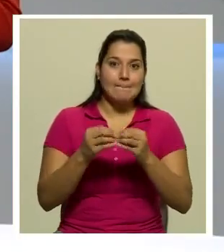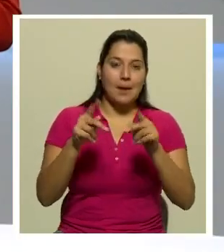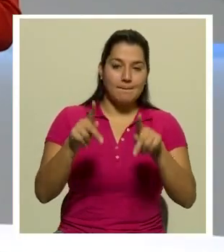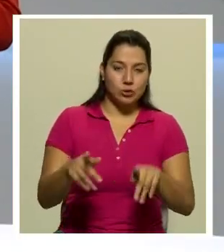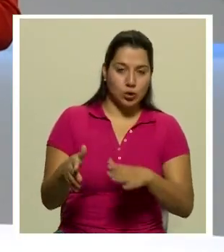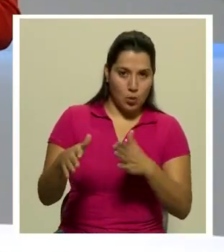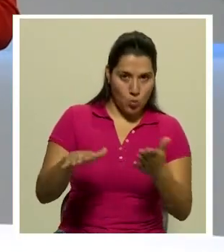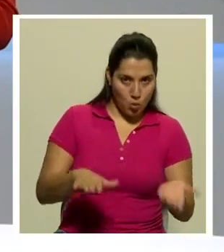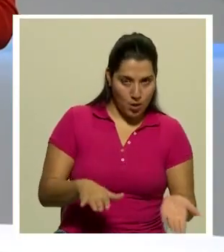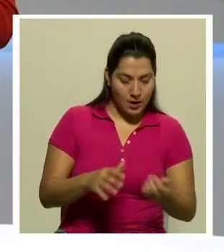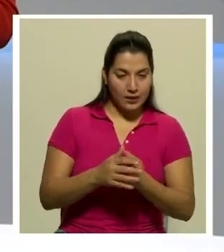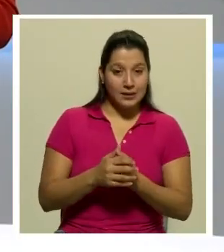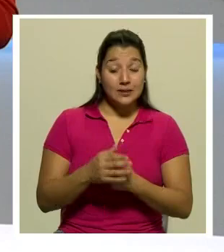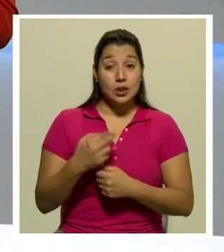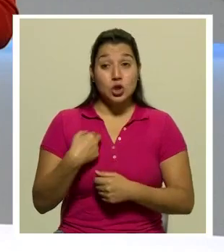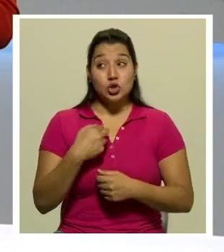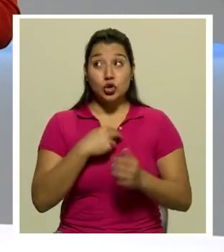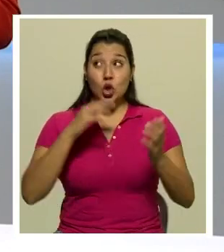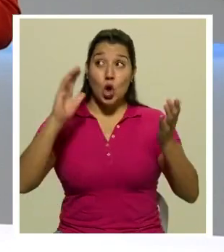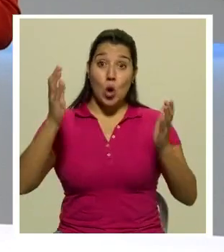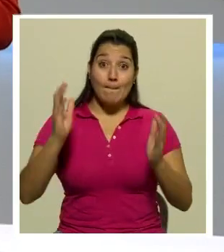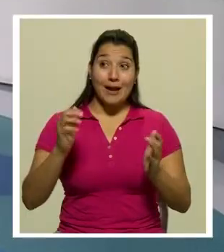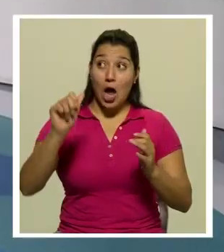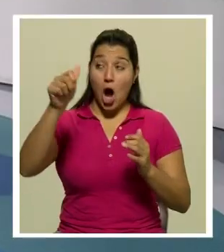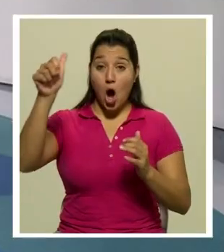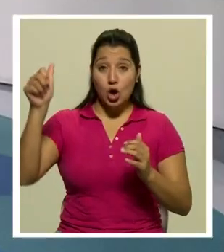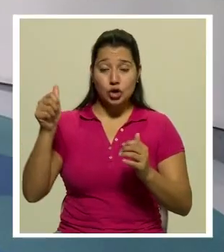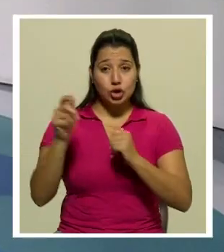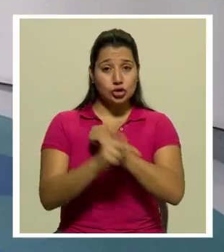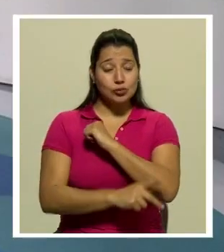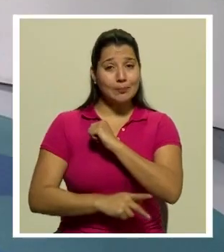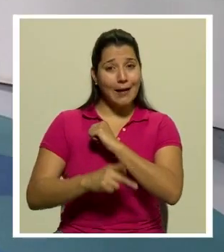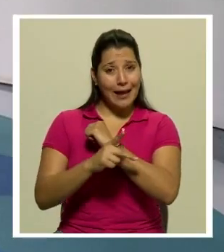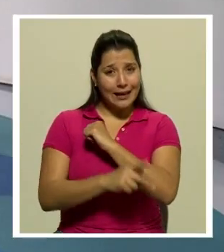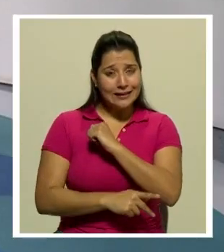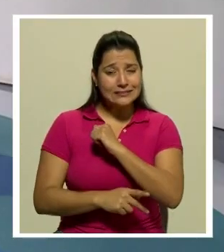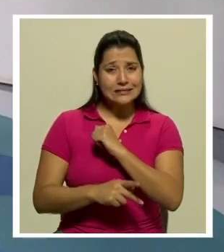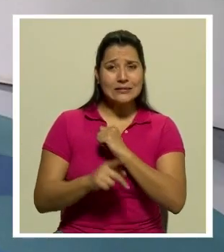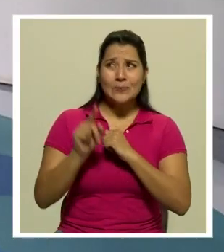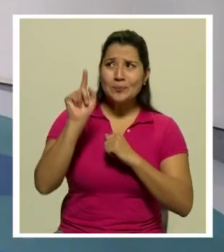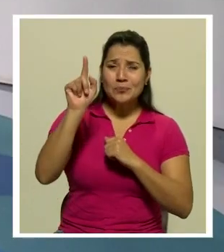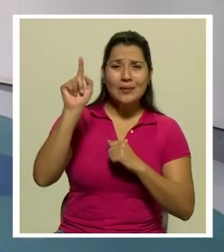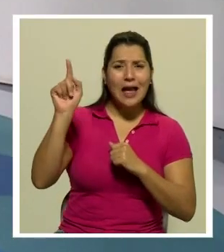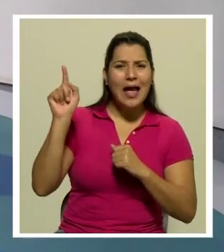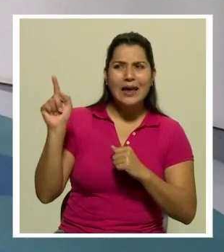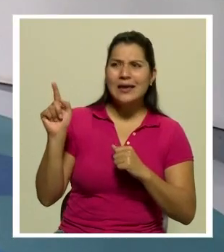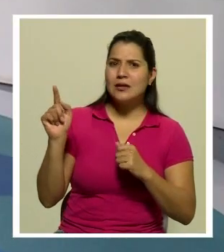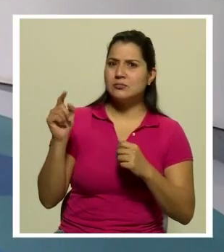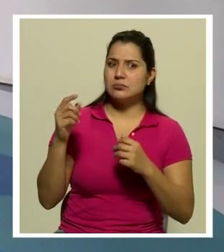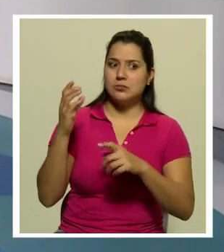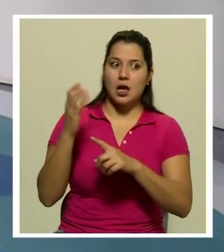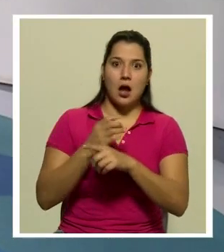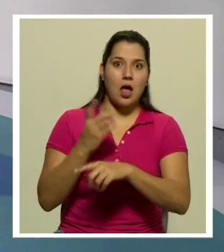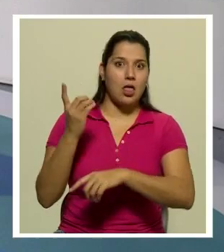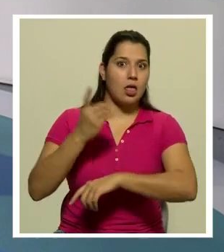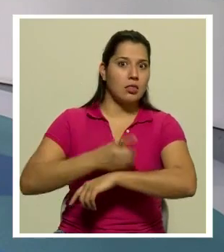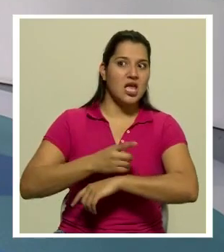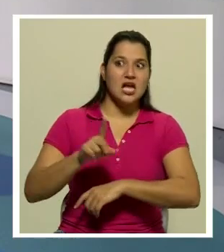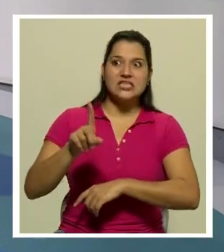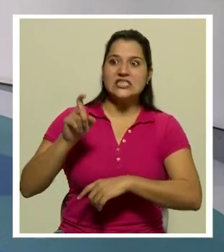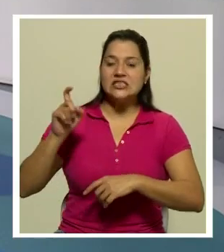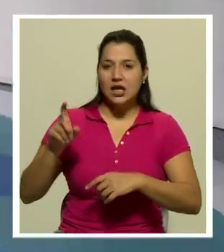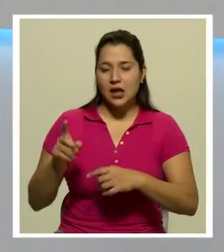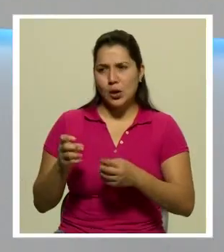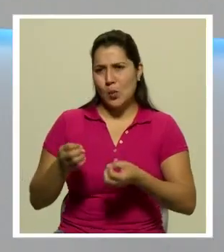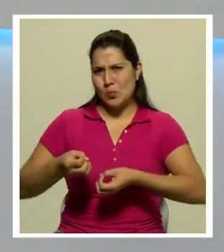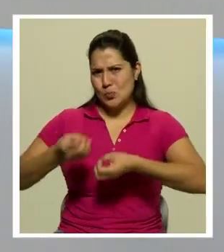que comparativamente países que cada día tienen cientos o miles de personas